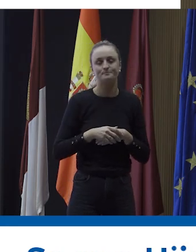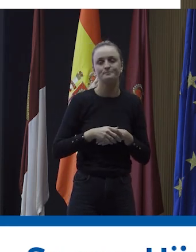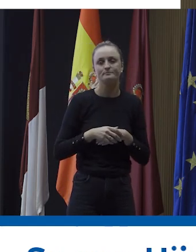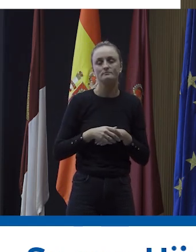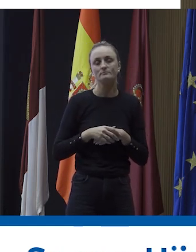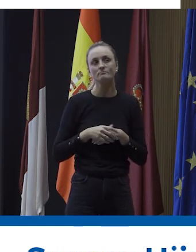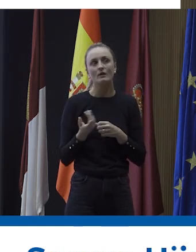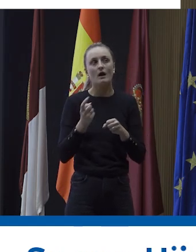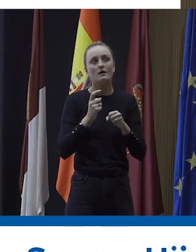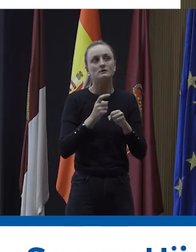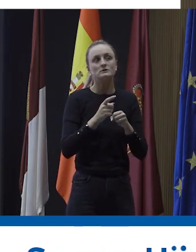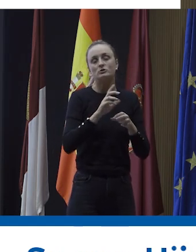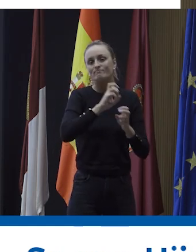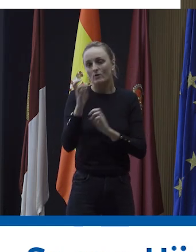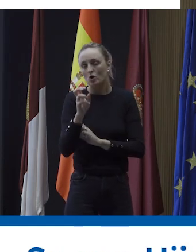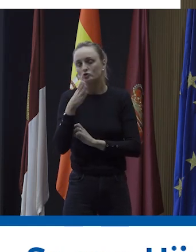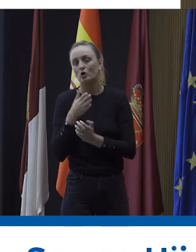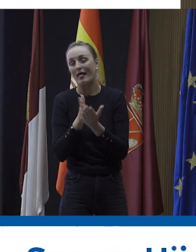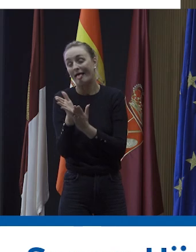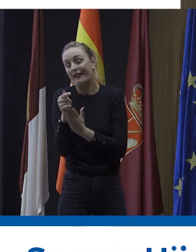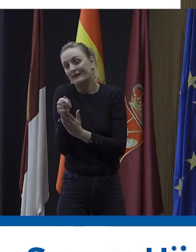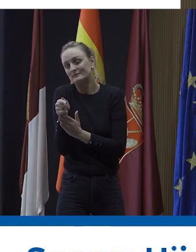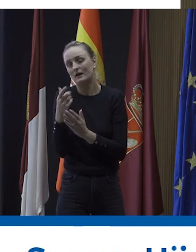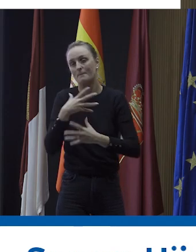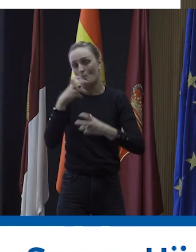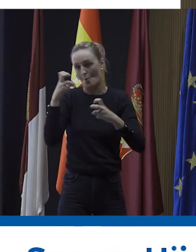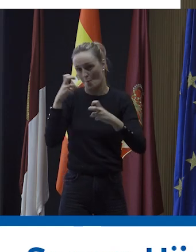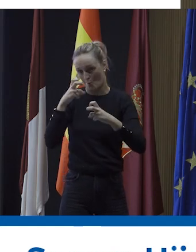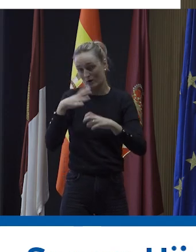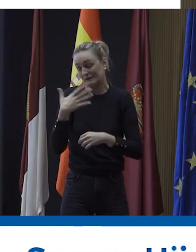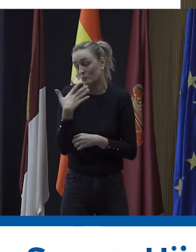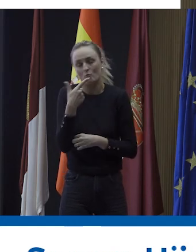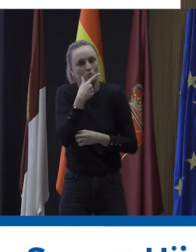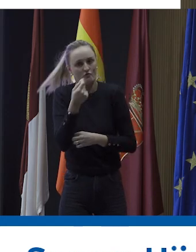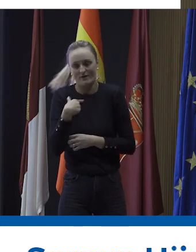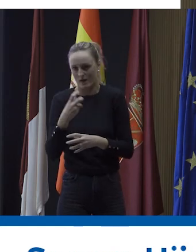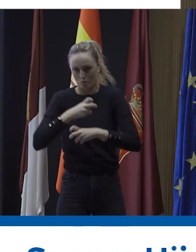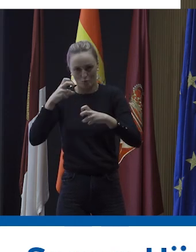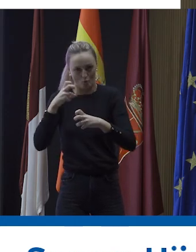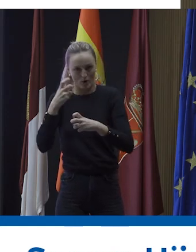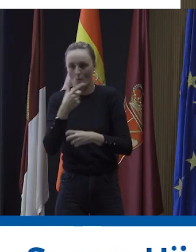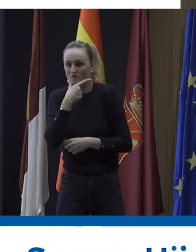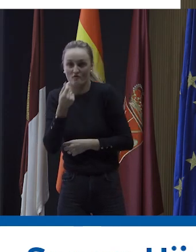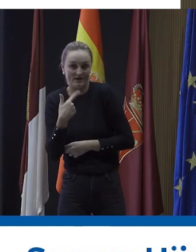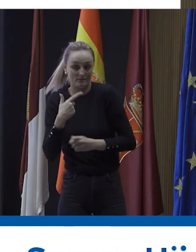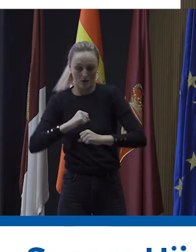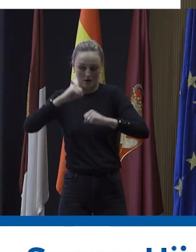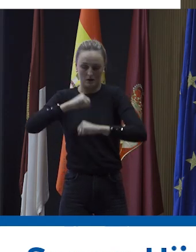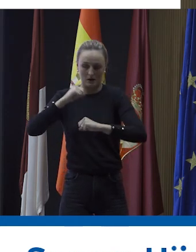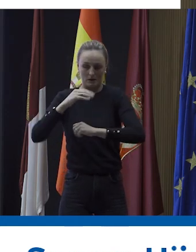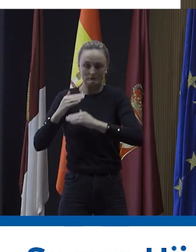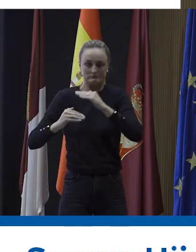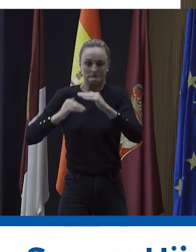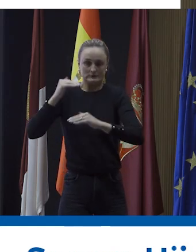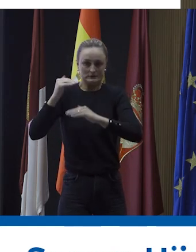Otro factor de riesgo es el sobrepeso y la obesidad. ¿Qué pasa? Que es muy fácil engordar, ¿no? Cuanto más años cumplimos, no sé qué pasa,